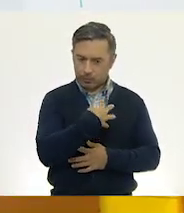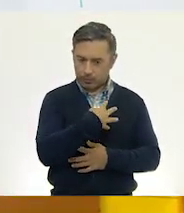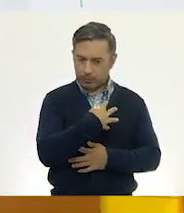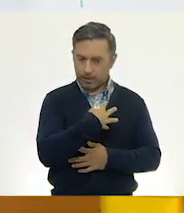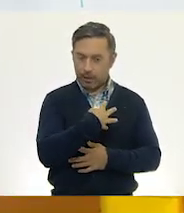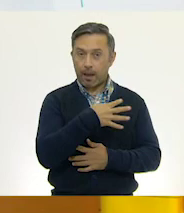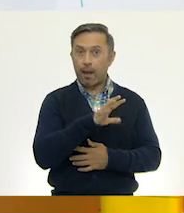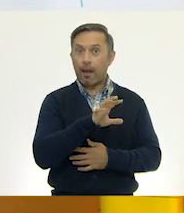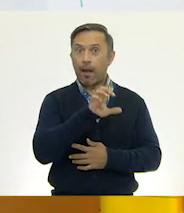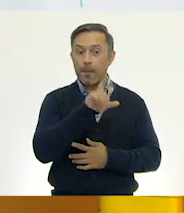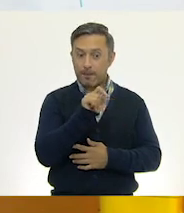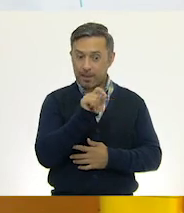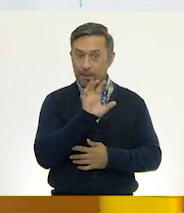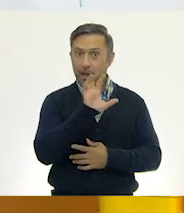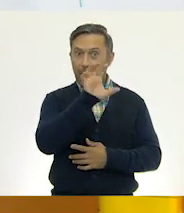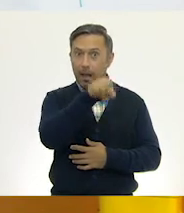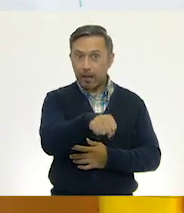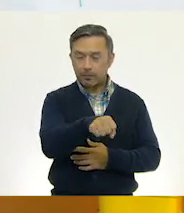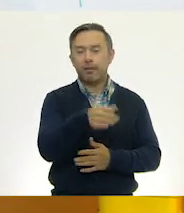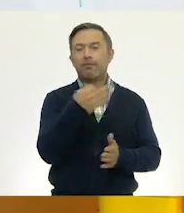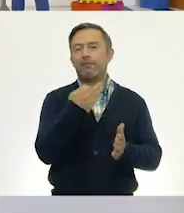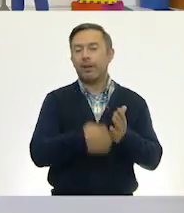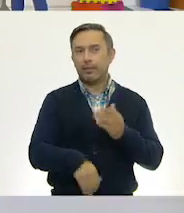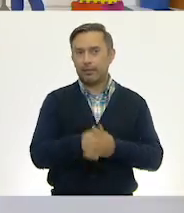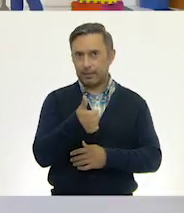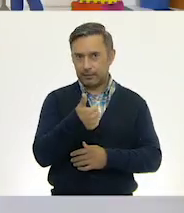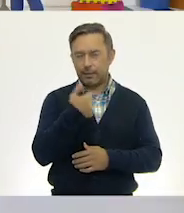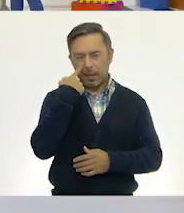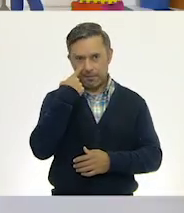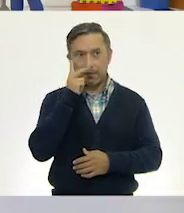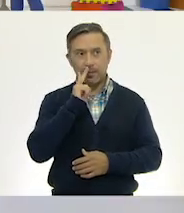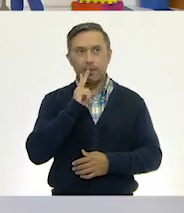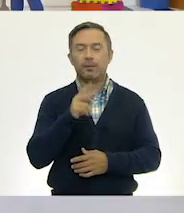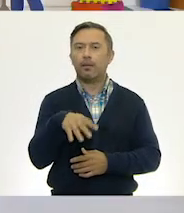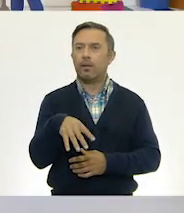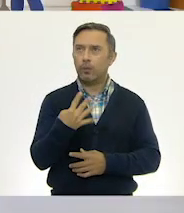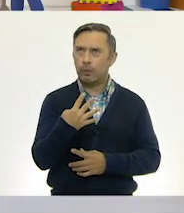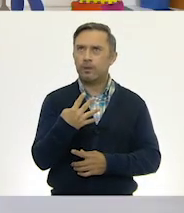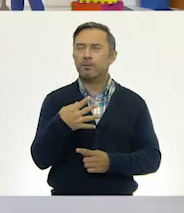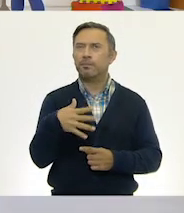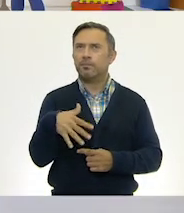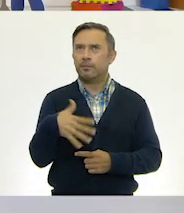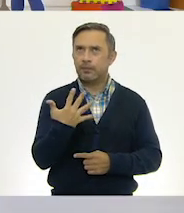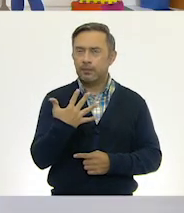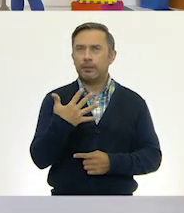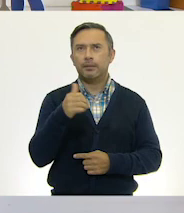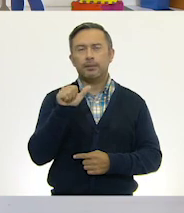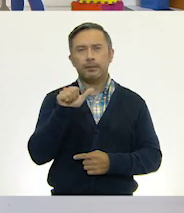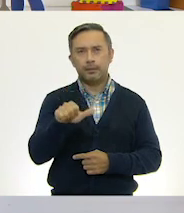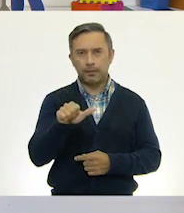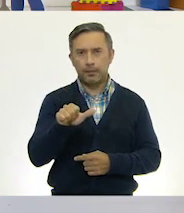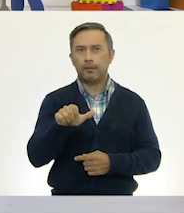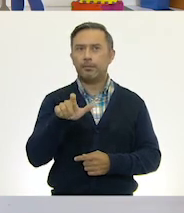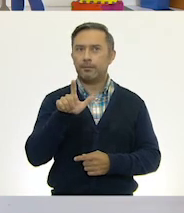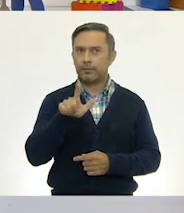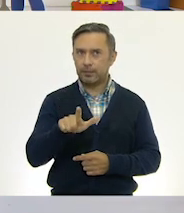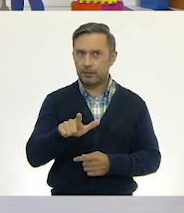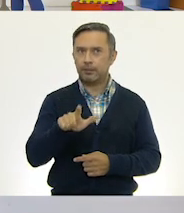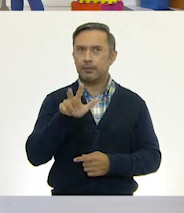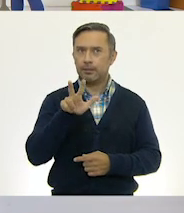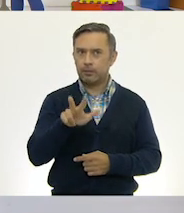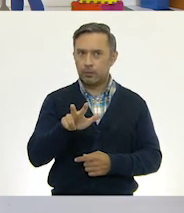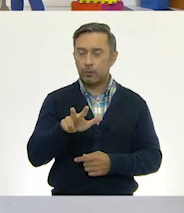vamos a ver si realmente son 6. Así es. 14, 15, 16, 17,